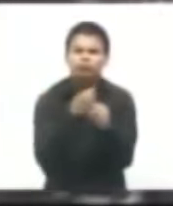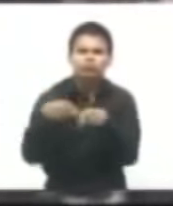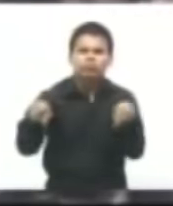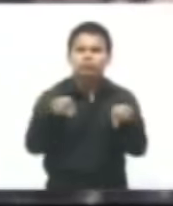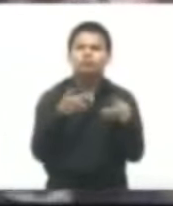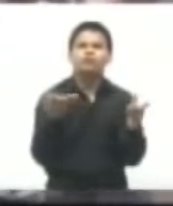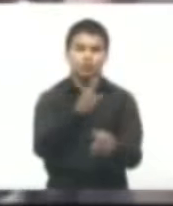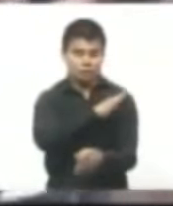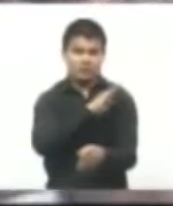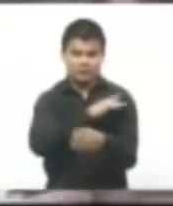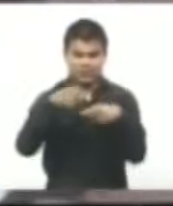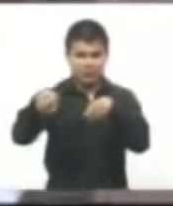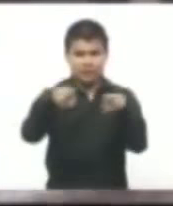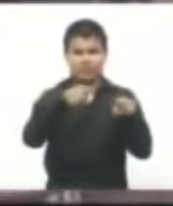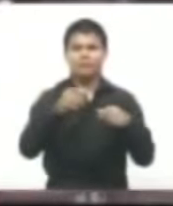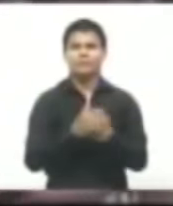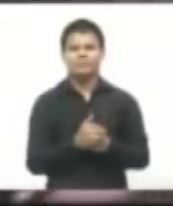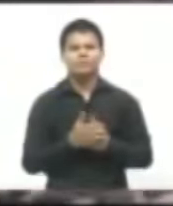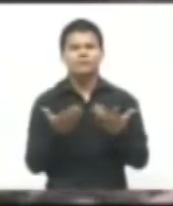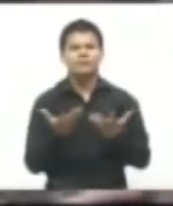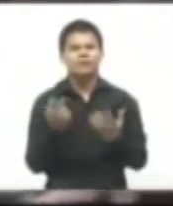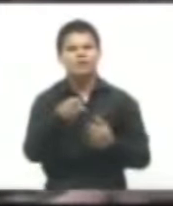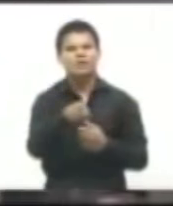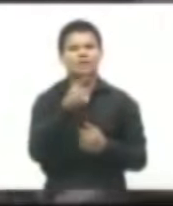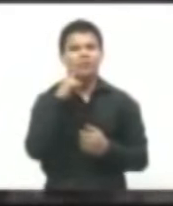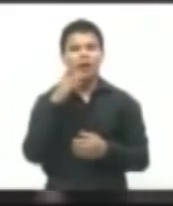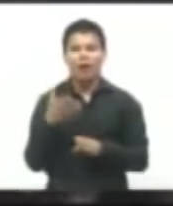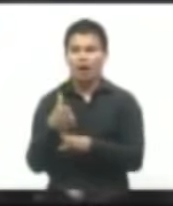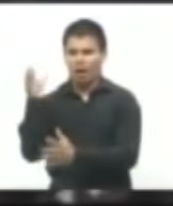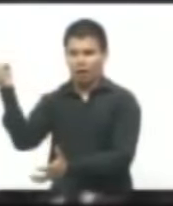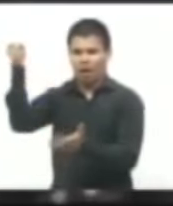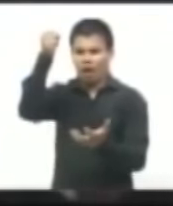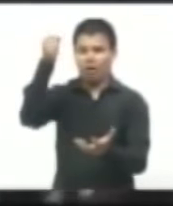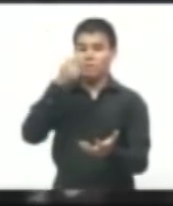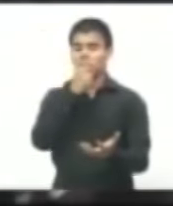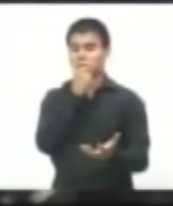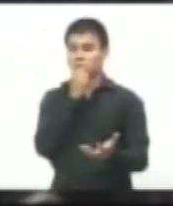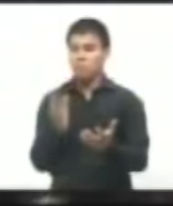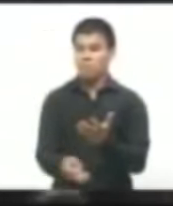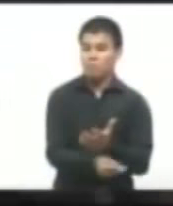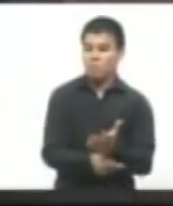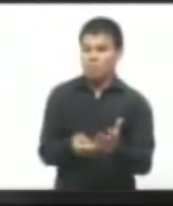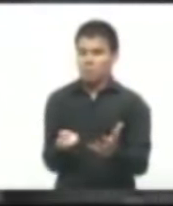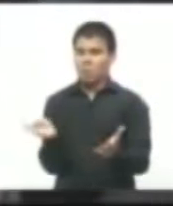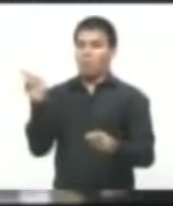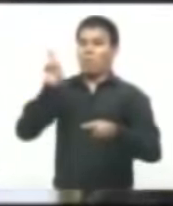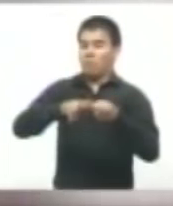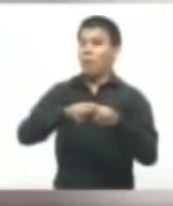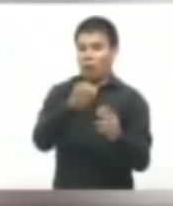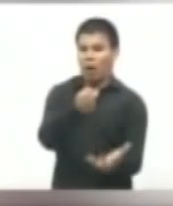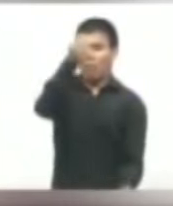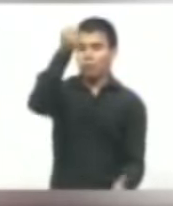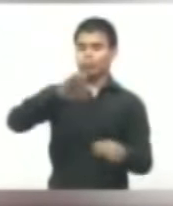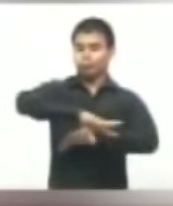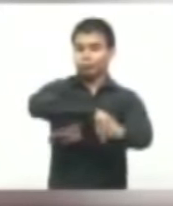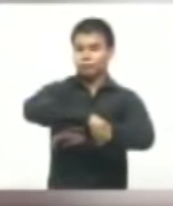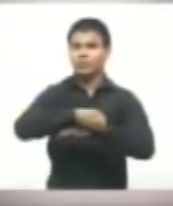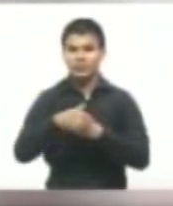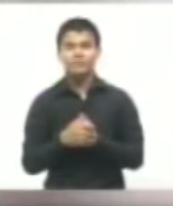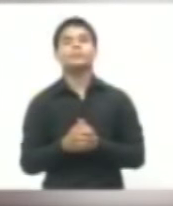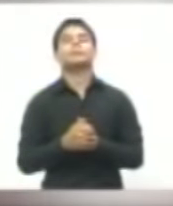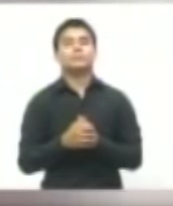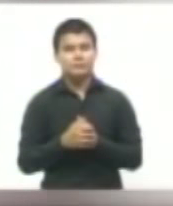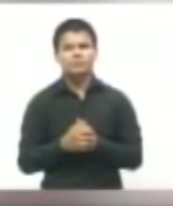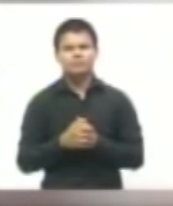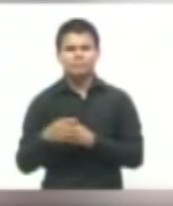vinculados a investigaciones por posibles sobrecostos en la celebración de contratos por bienes y servicios adquiridos para la